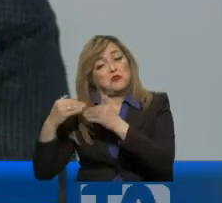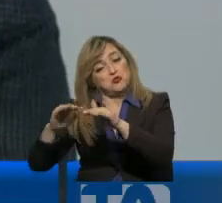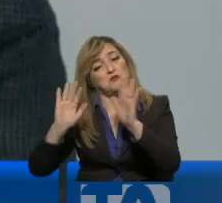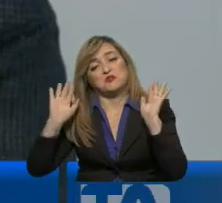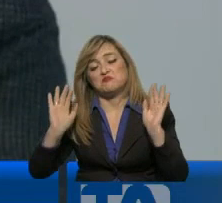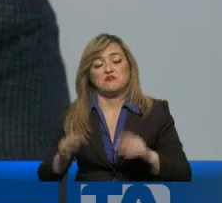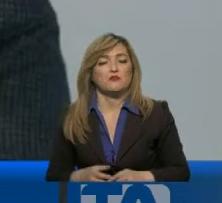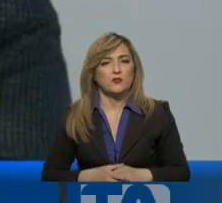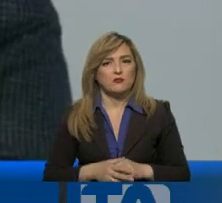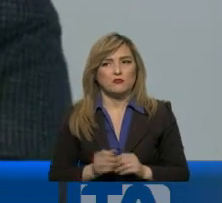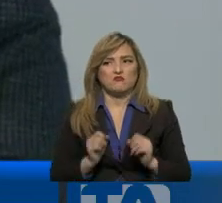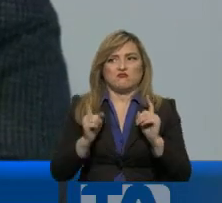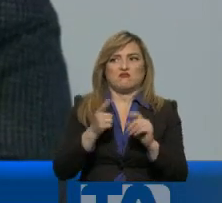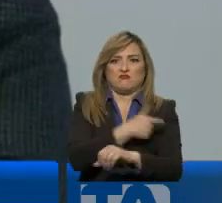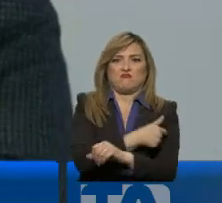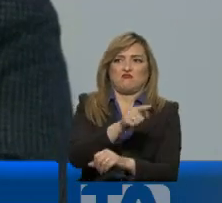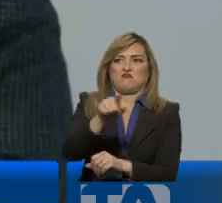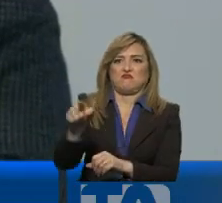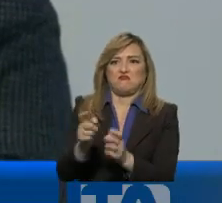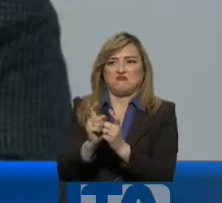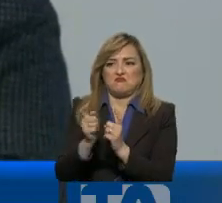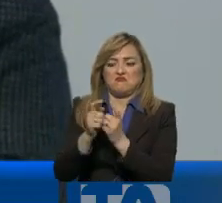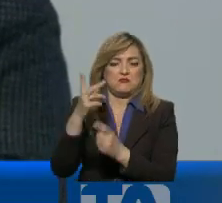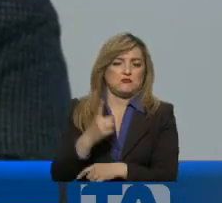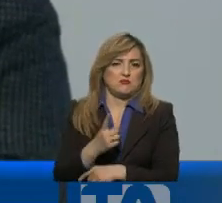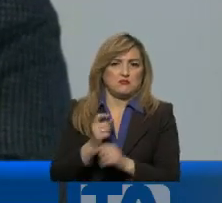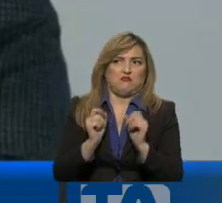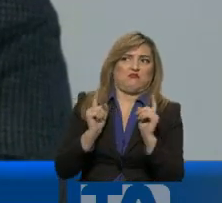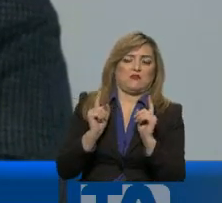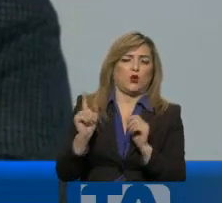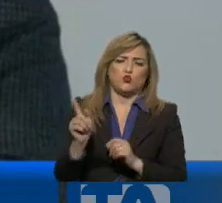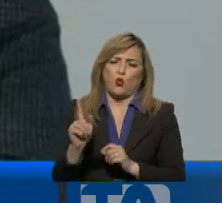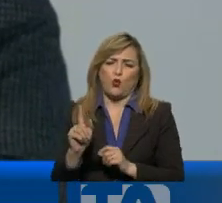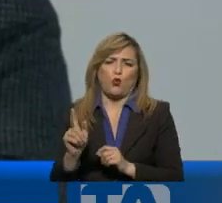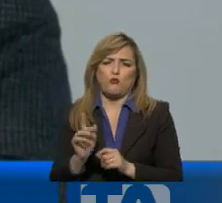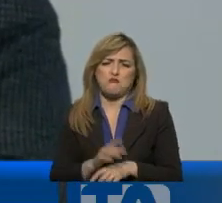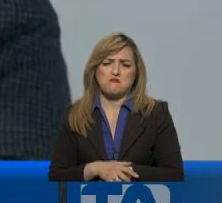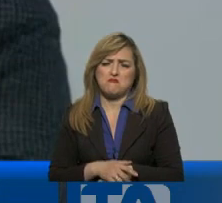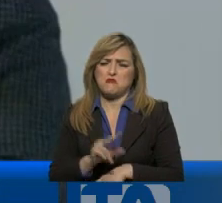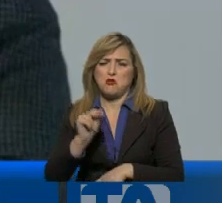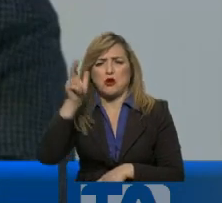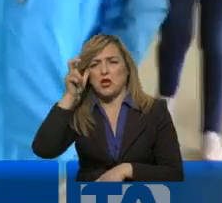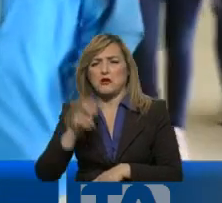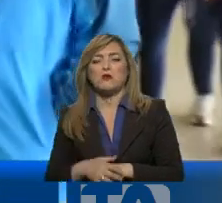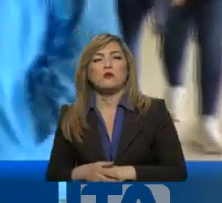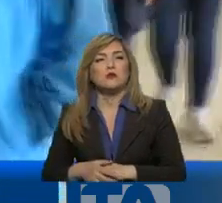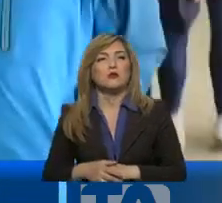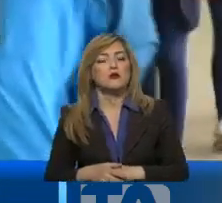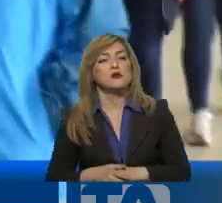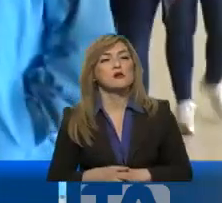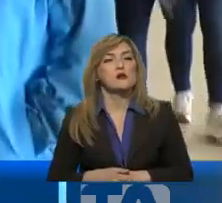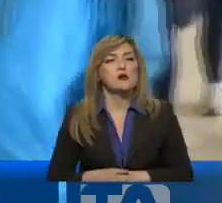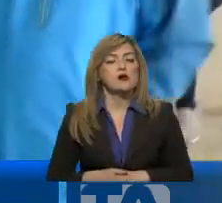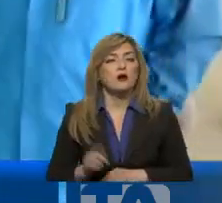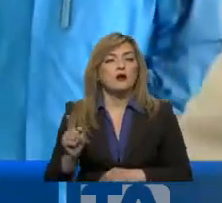debemos espantarnos muchísimo acerca de cierto tipo de decisiones que se pudieron haber tomado. Le